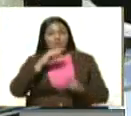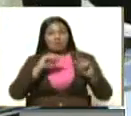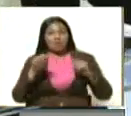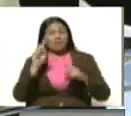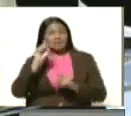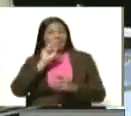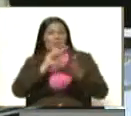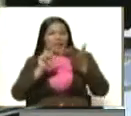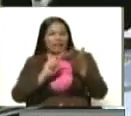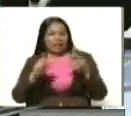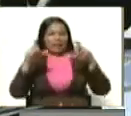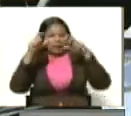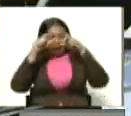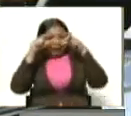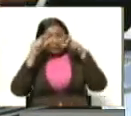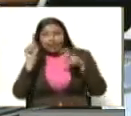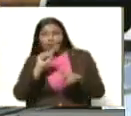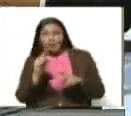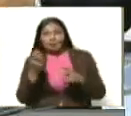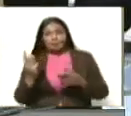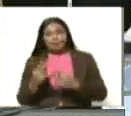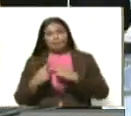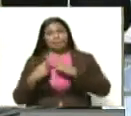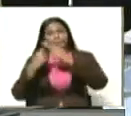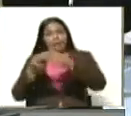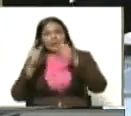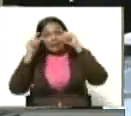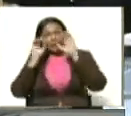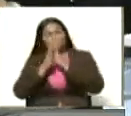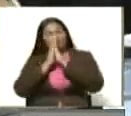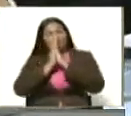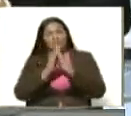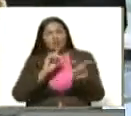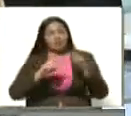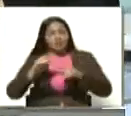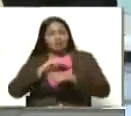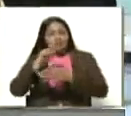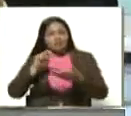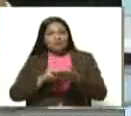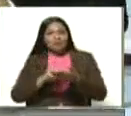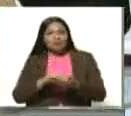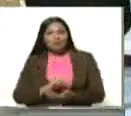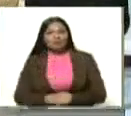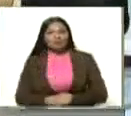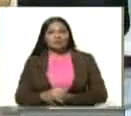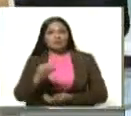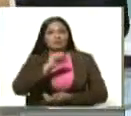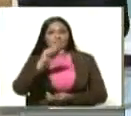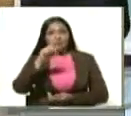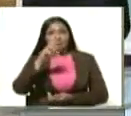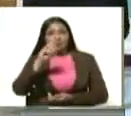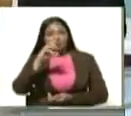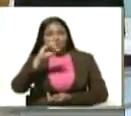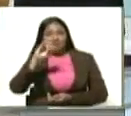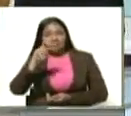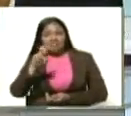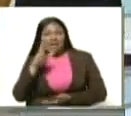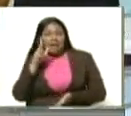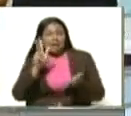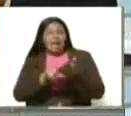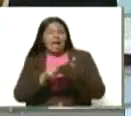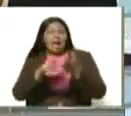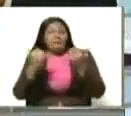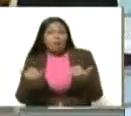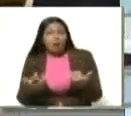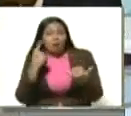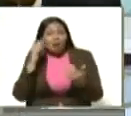lente. Por eso es que usted, mira, préstese la Barón, diputada de la Asamblea Nacional, coordinadora nacional de la sexodiversidad. Vamos a hablar de las leyes aprobadas